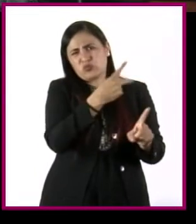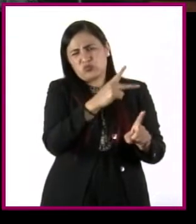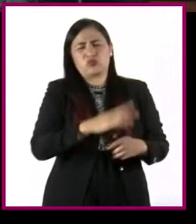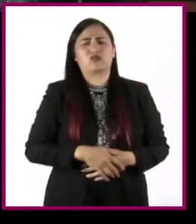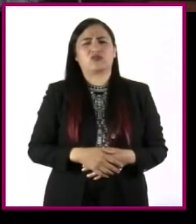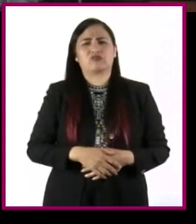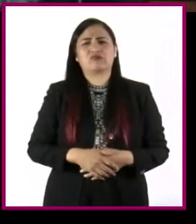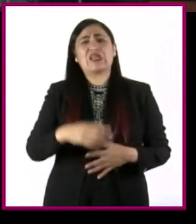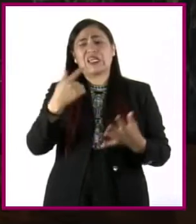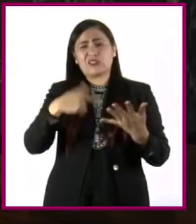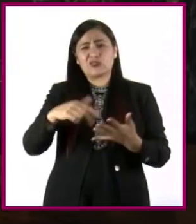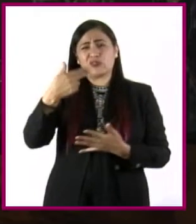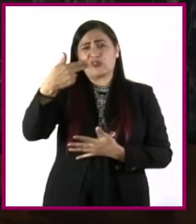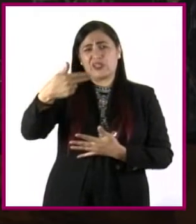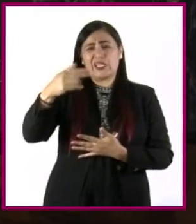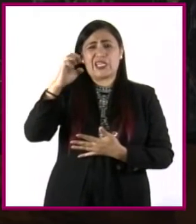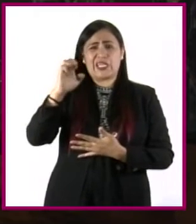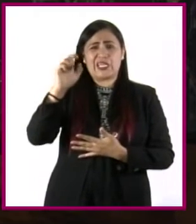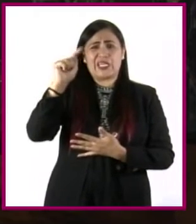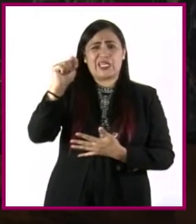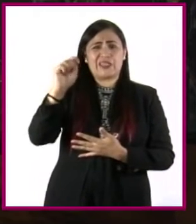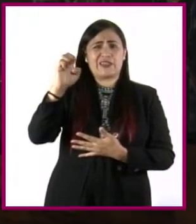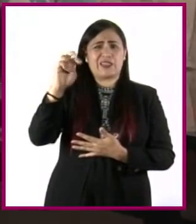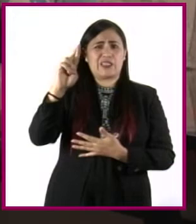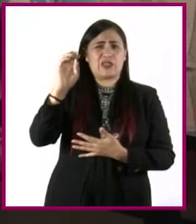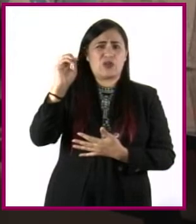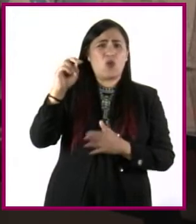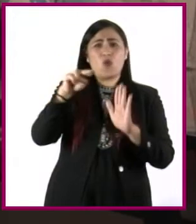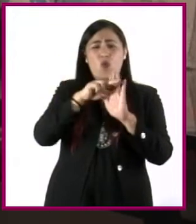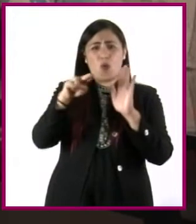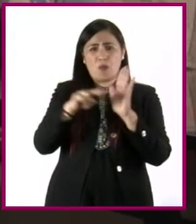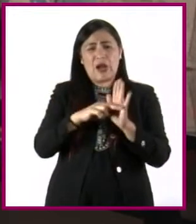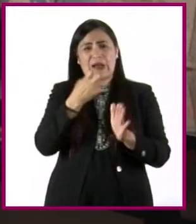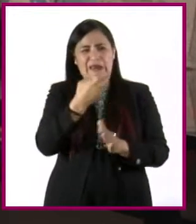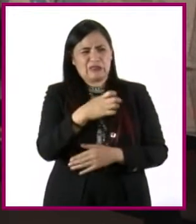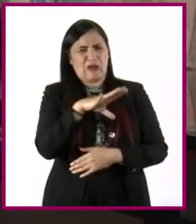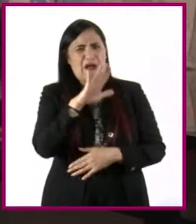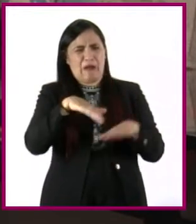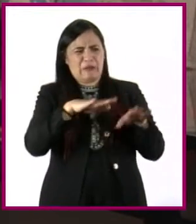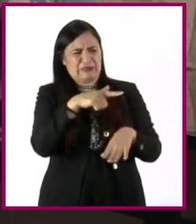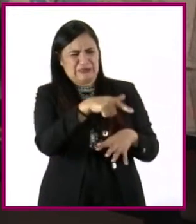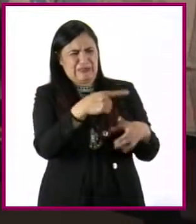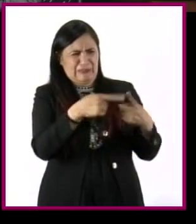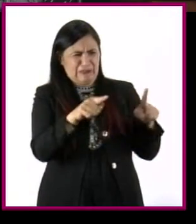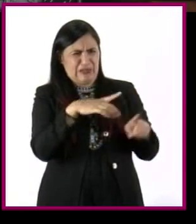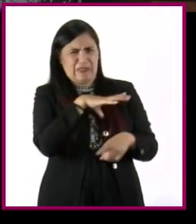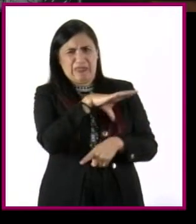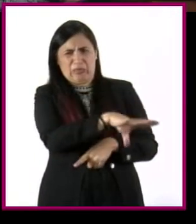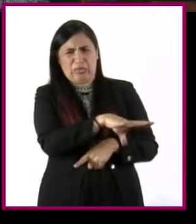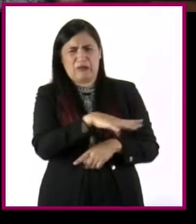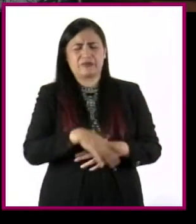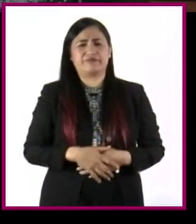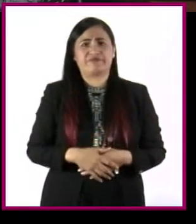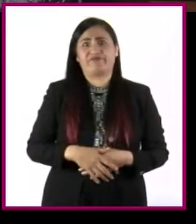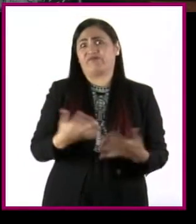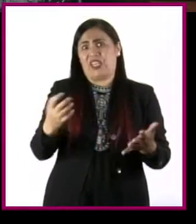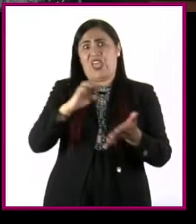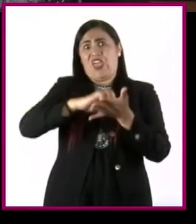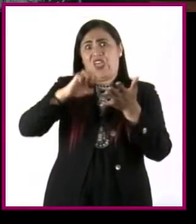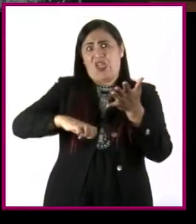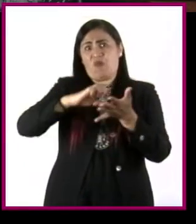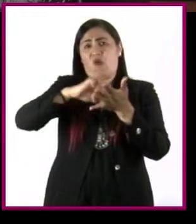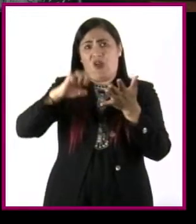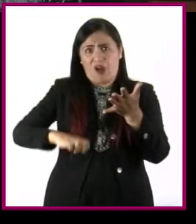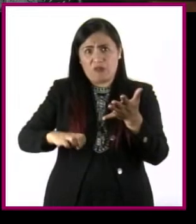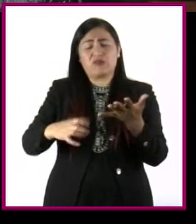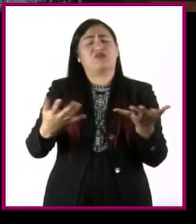desprecio, miedo, aversión, violencia y discriminación. ¿Qué ejemplos tenemos de estas cosas? Uy, Juanma, ya lo decíamos antes, todo